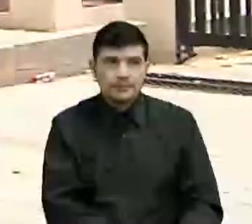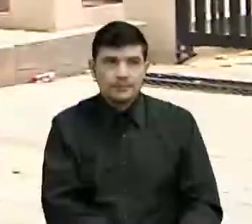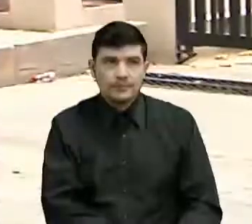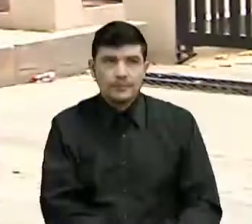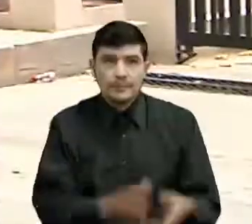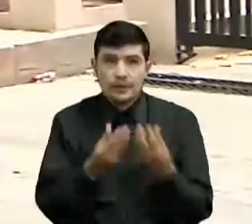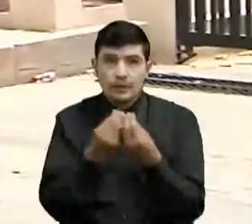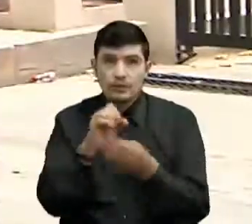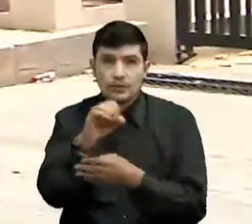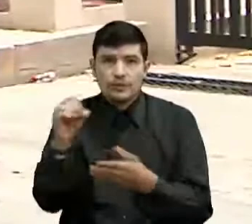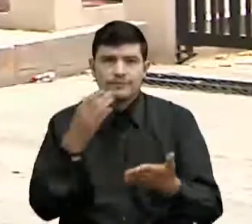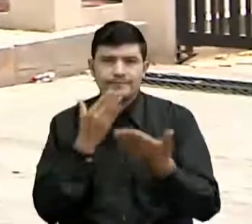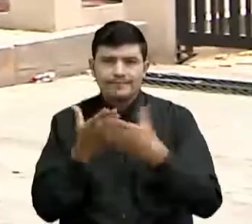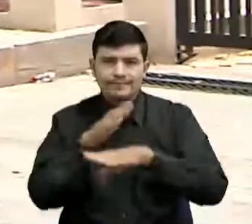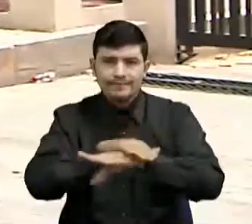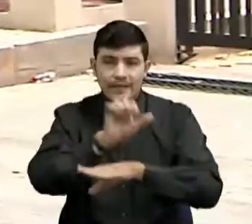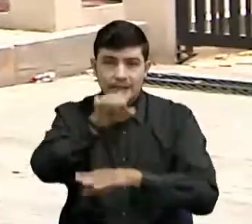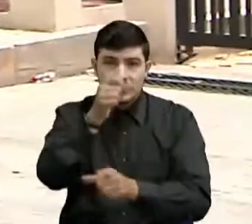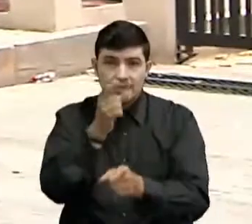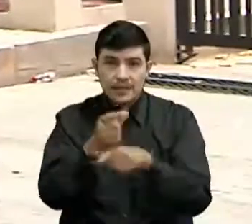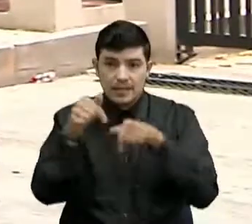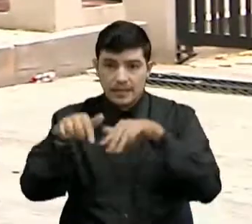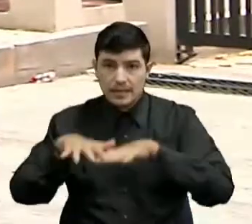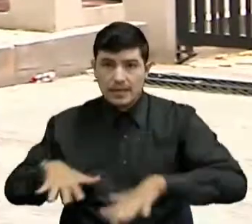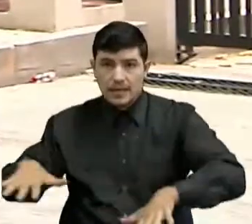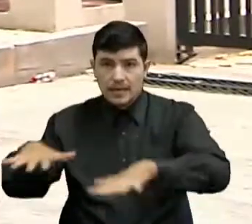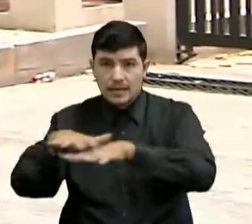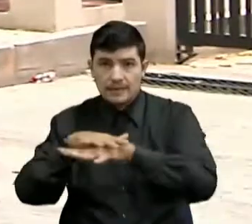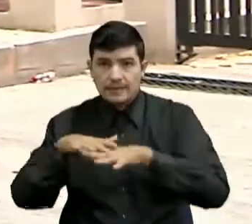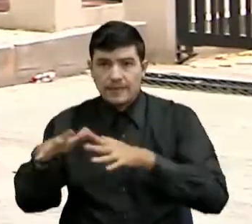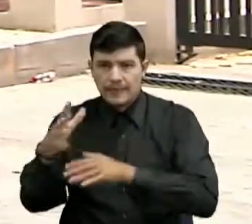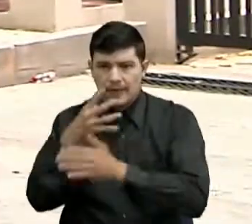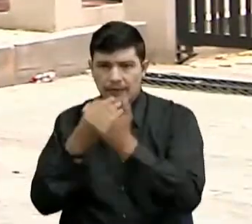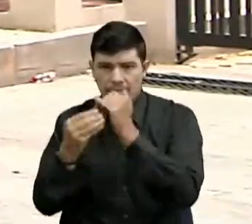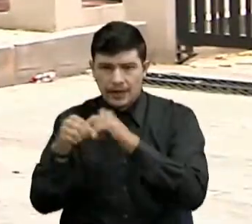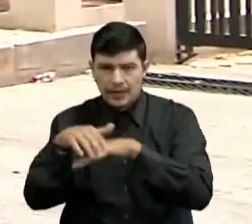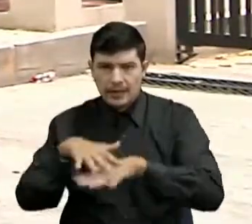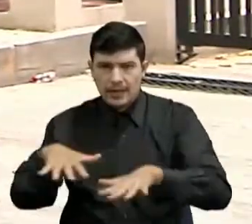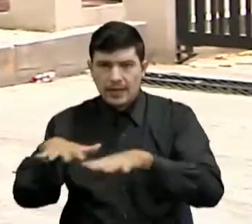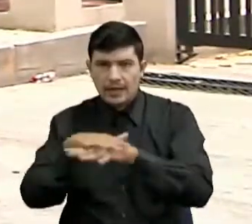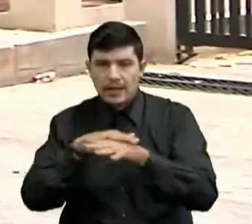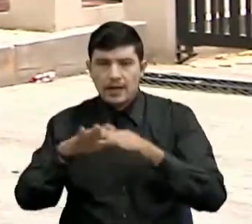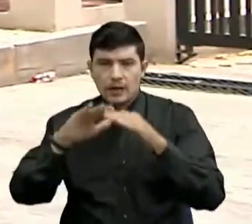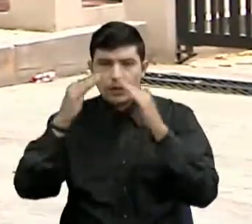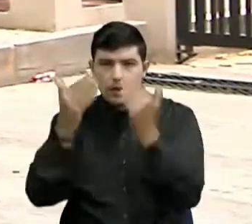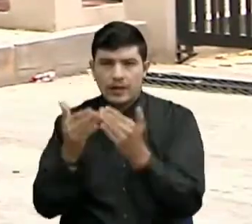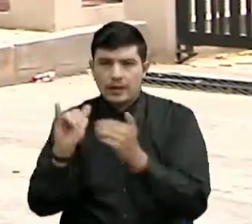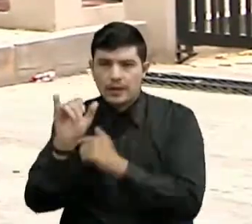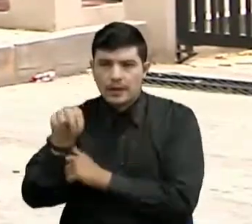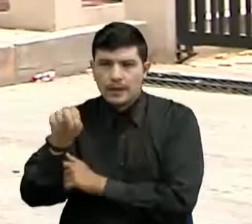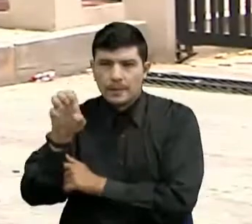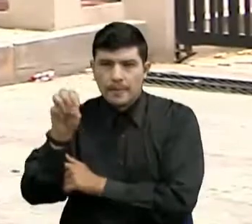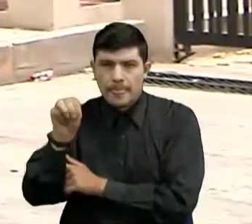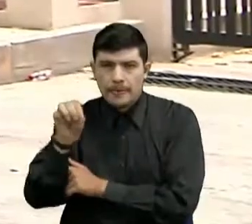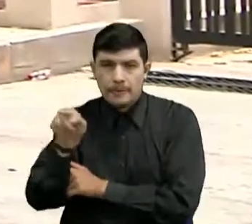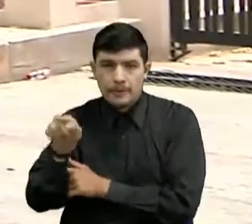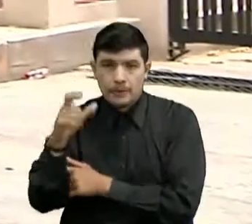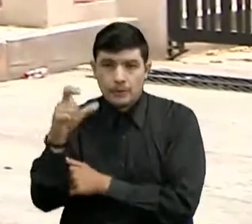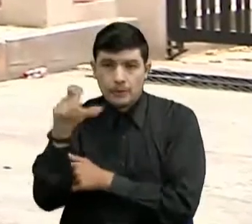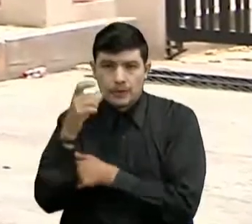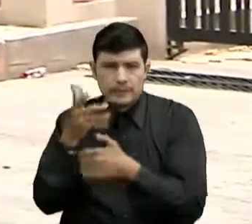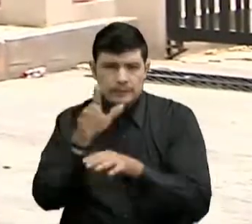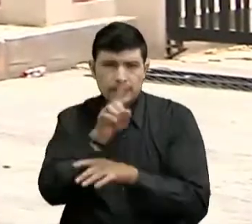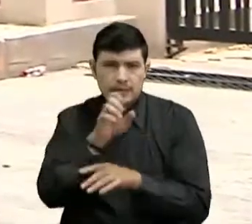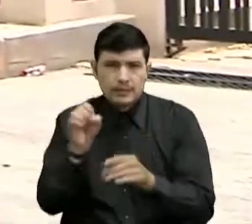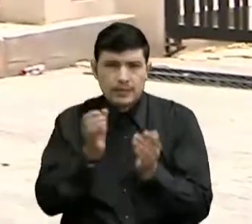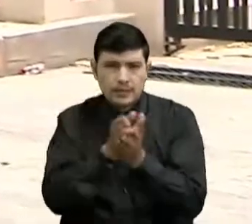Compañeros, un saludo muy especial. Así es, nos encontramos en las afueras de las instalaciones del Colegio INEN en Cúcuta, donde pues más de 60 estudiantes del grado